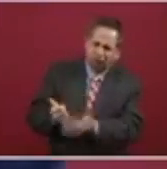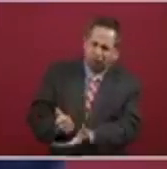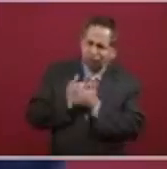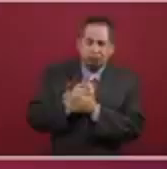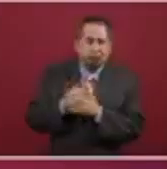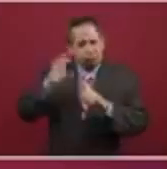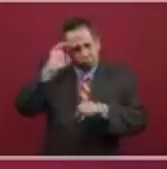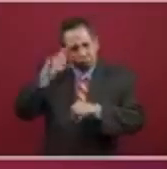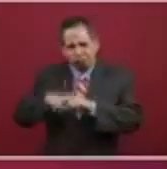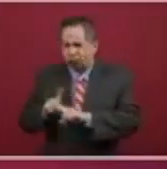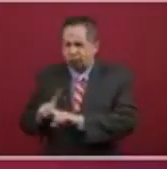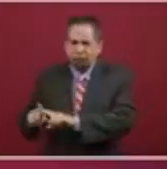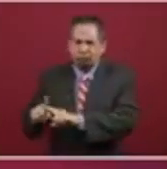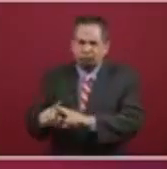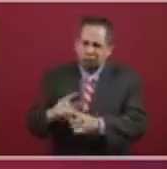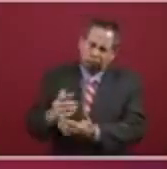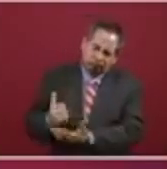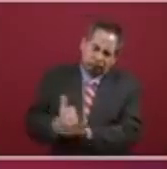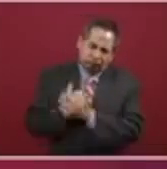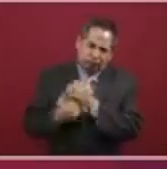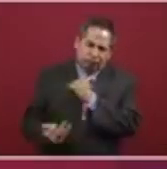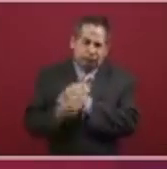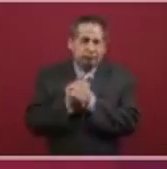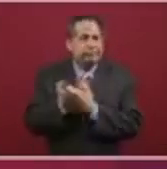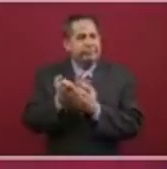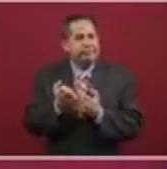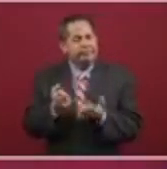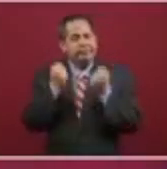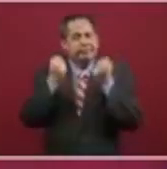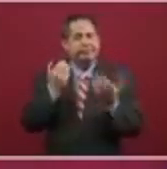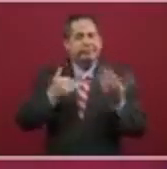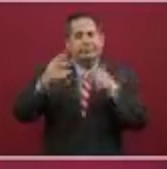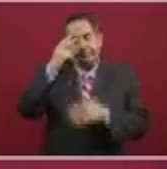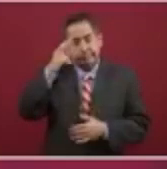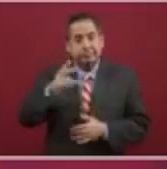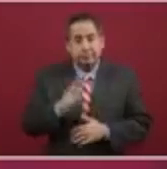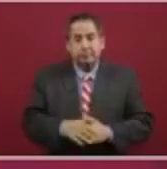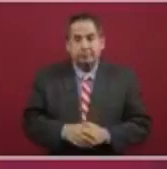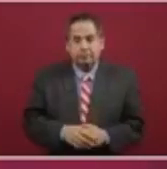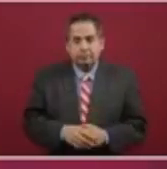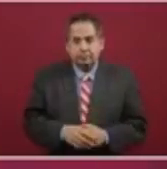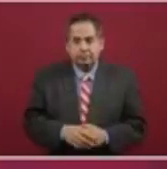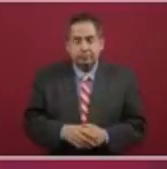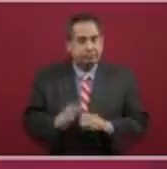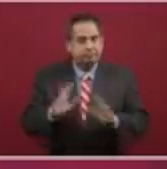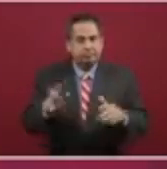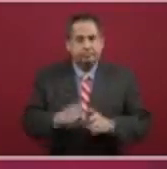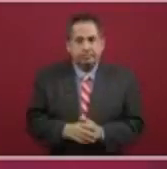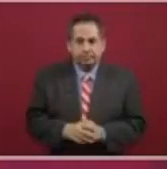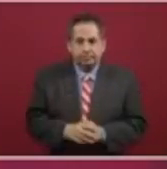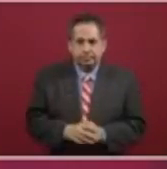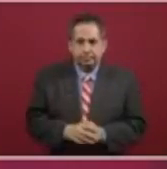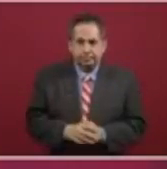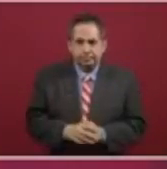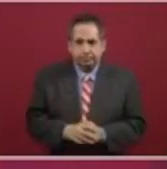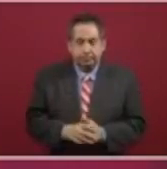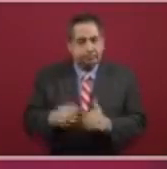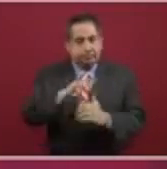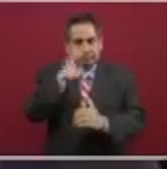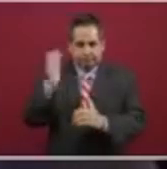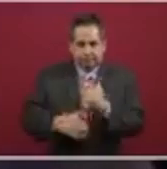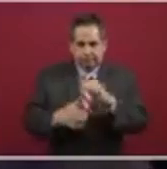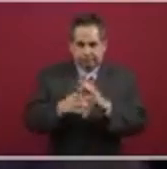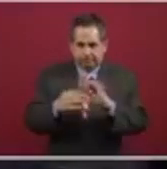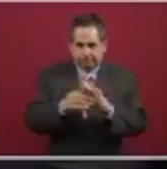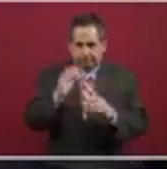culturas. Eso es lo que nos saca adelante. Ya, se terminó esta primera